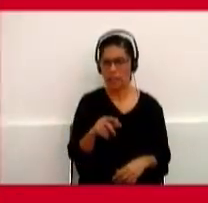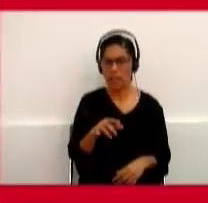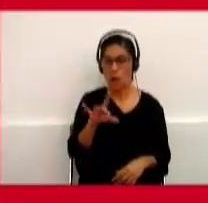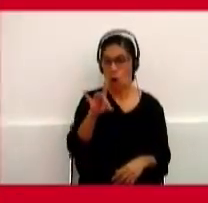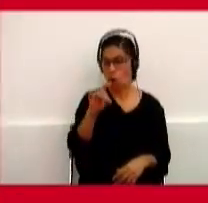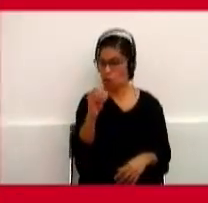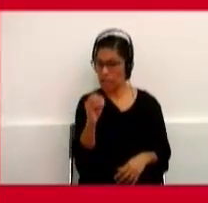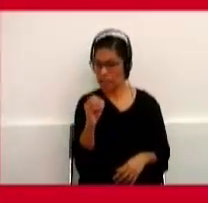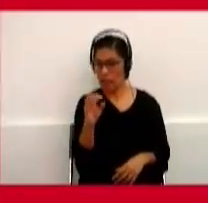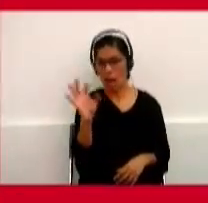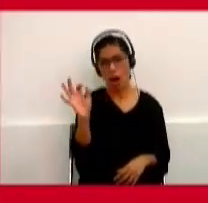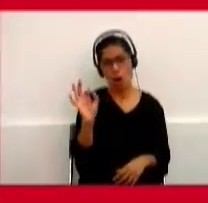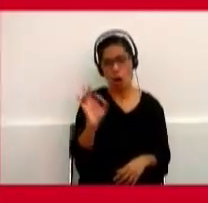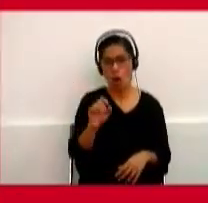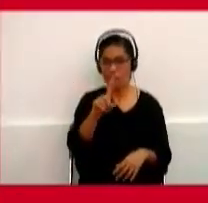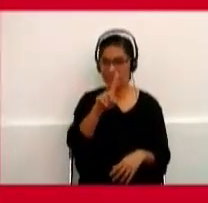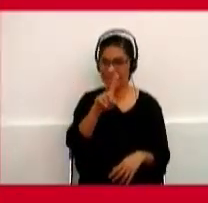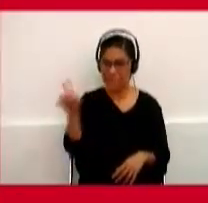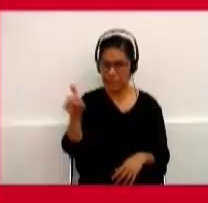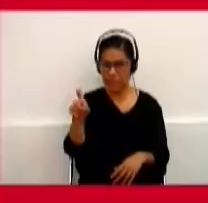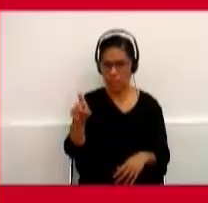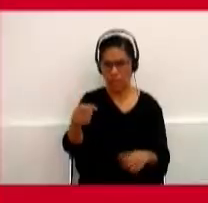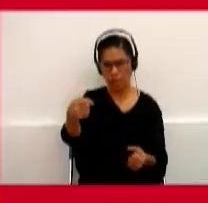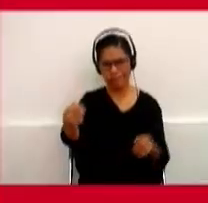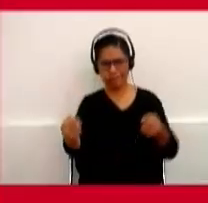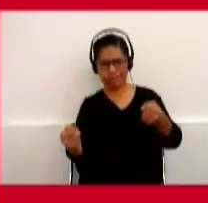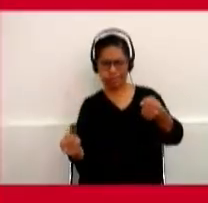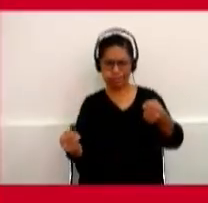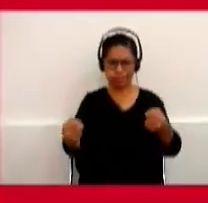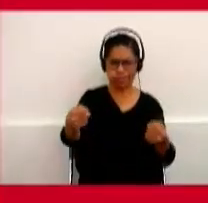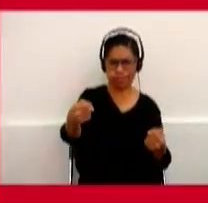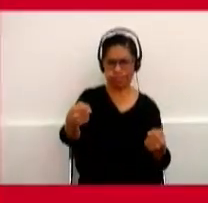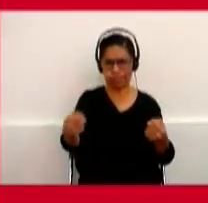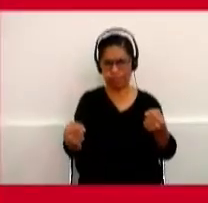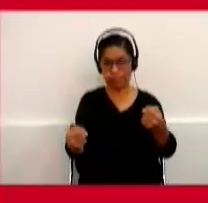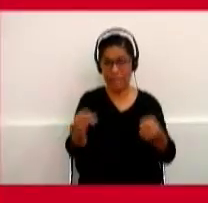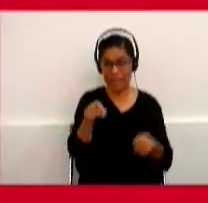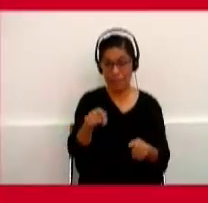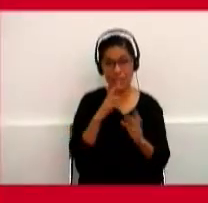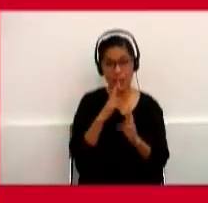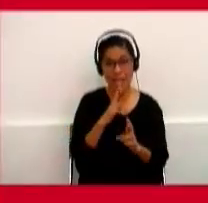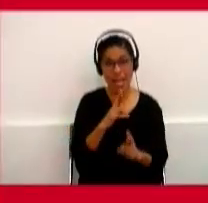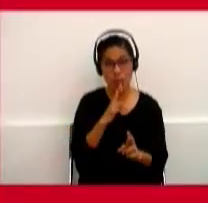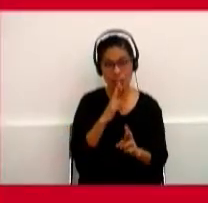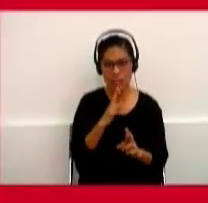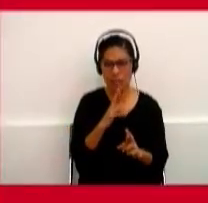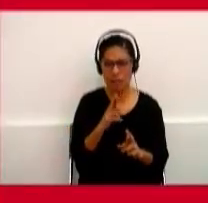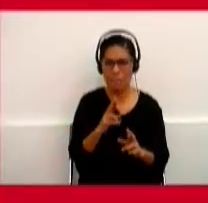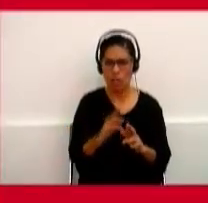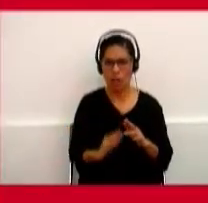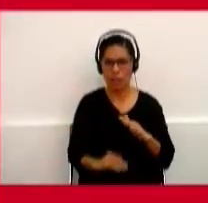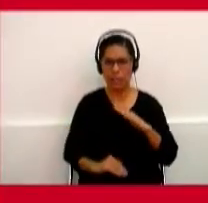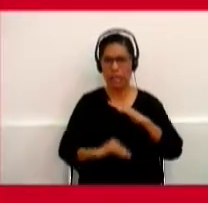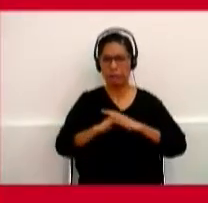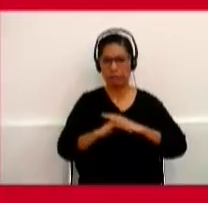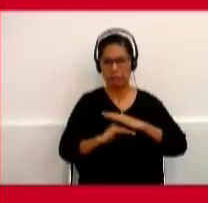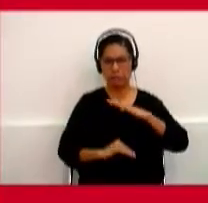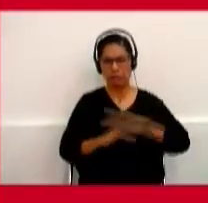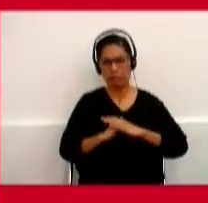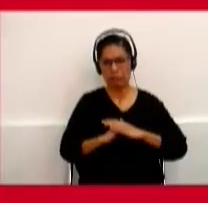camiones, y tal vez con soluciones limitadas de